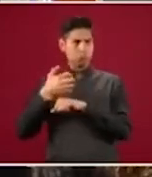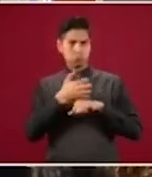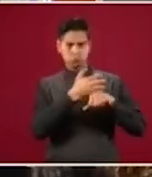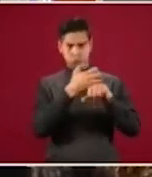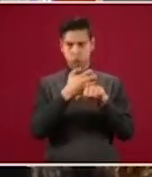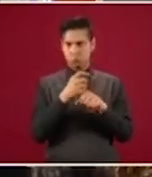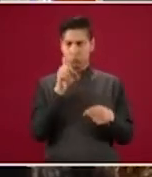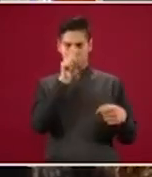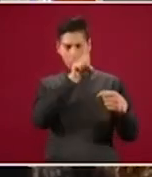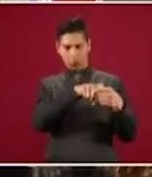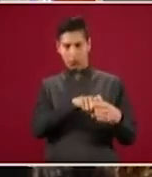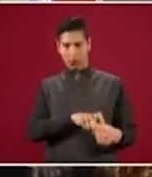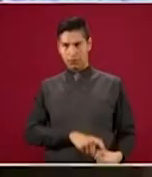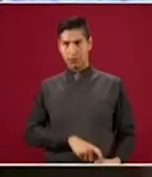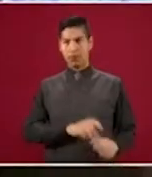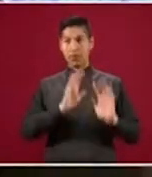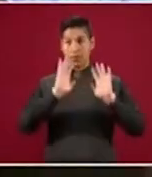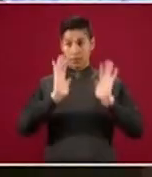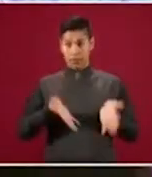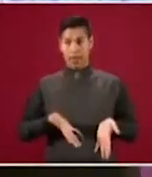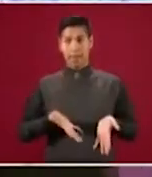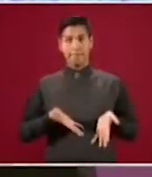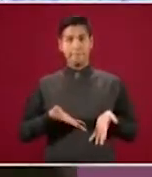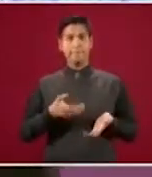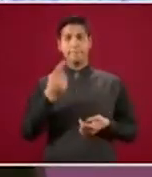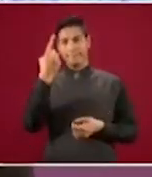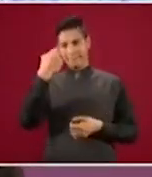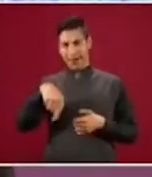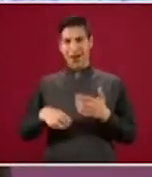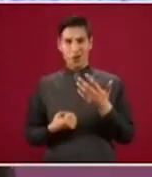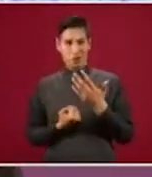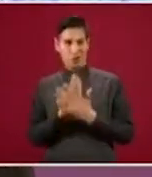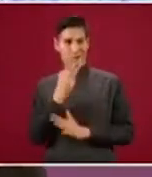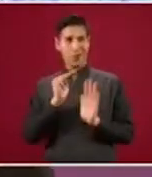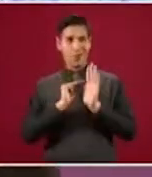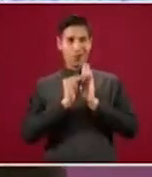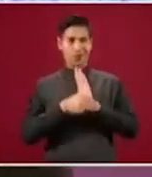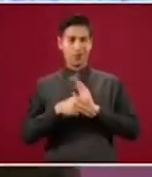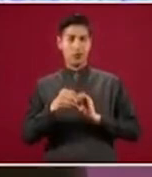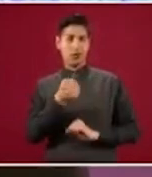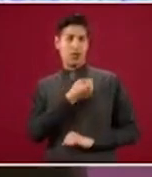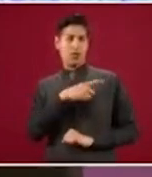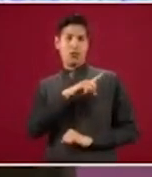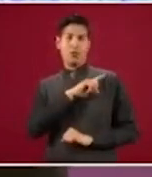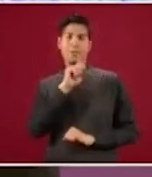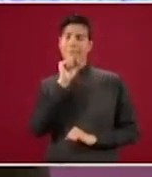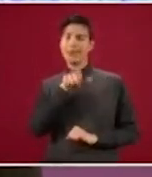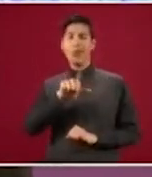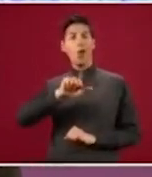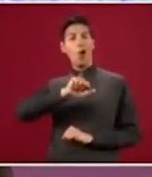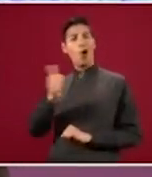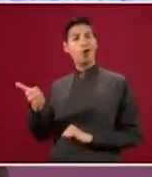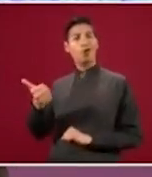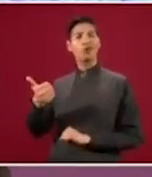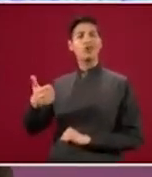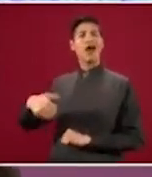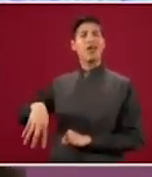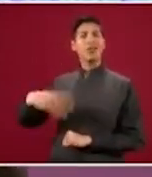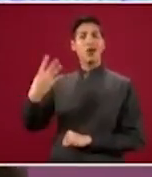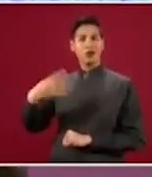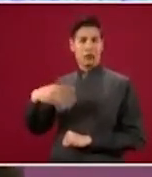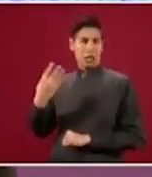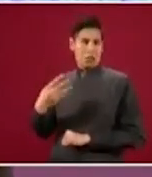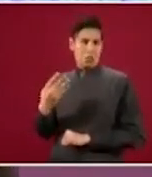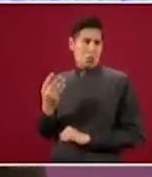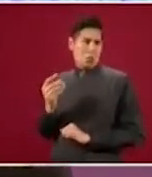han adherido al nuevo modelo de salud. Tenemos 14 que están en proceso. Esto no quiere